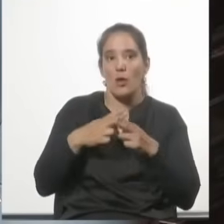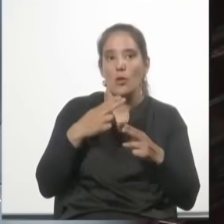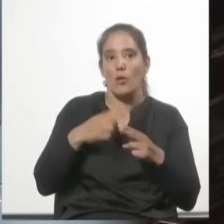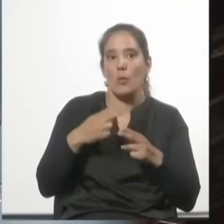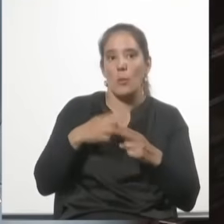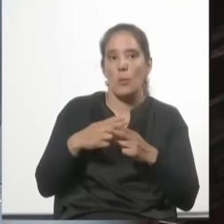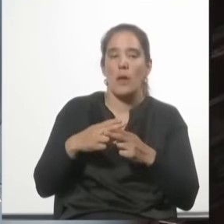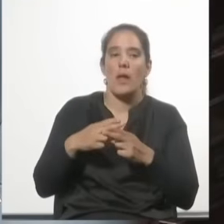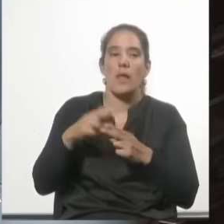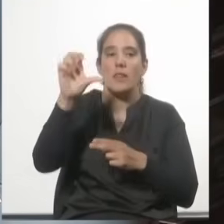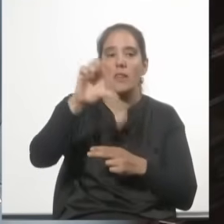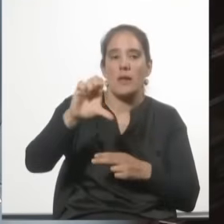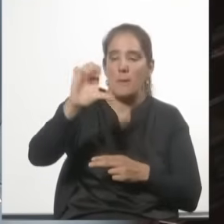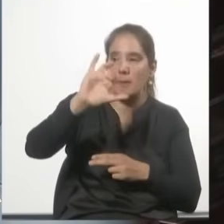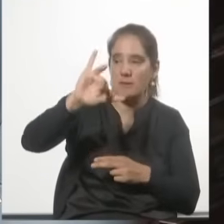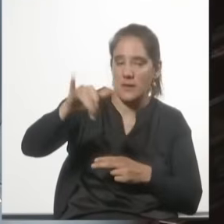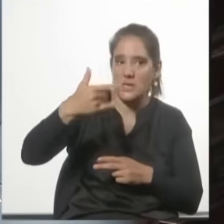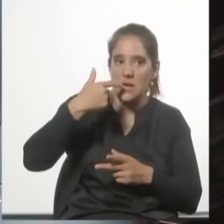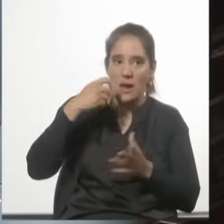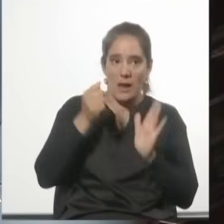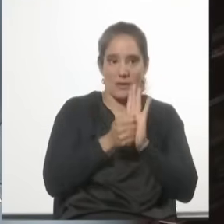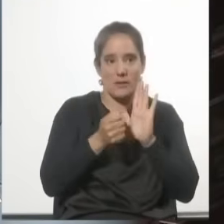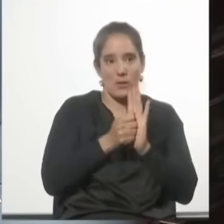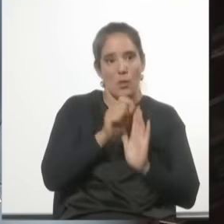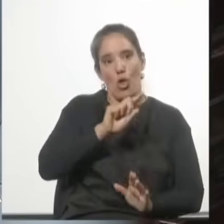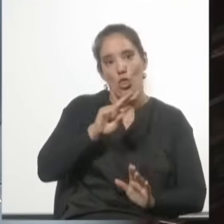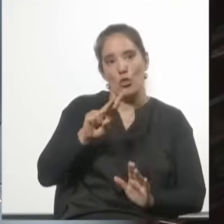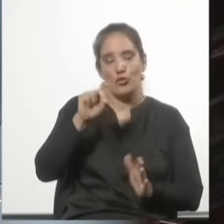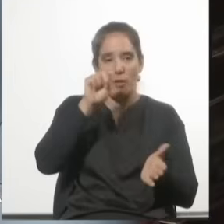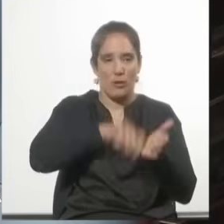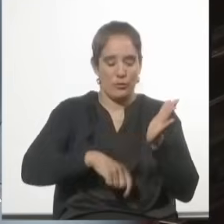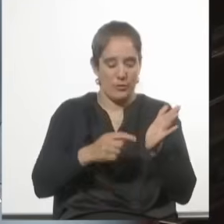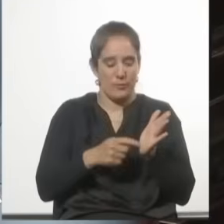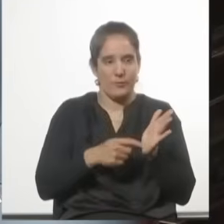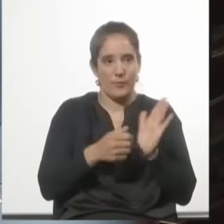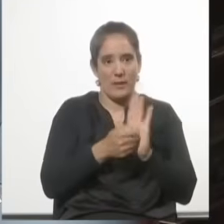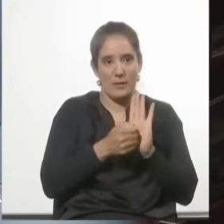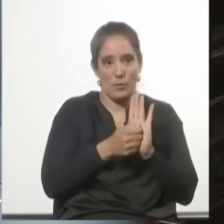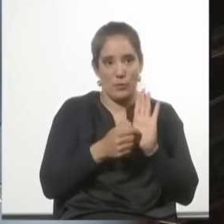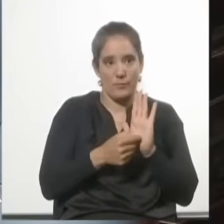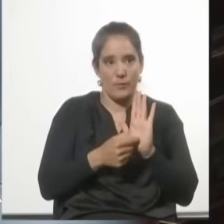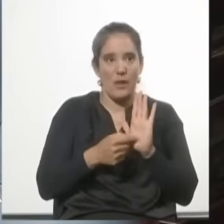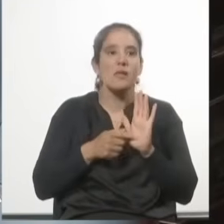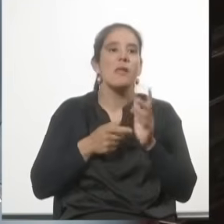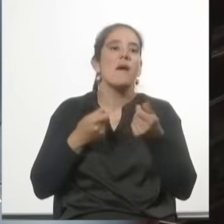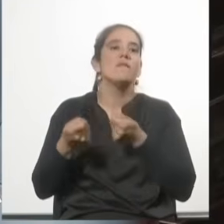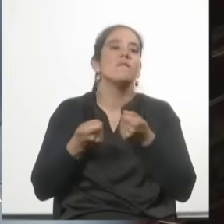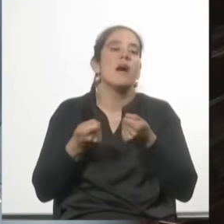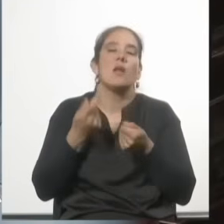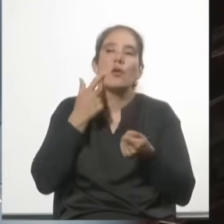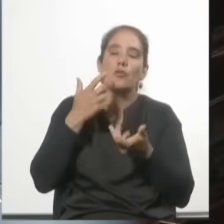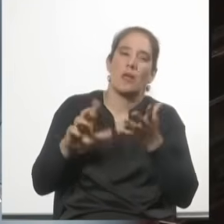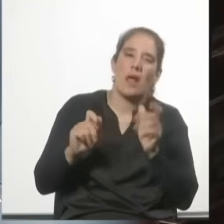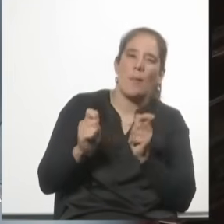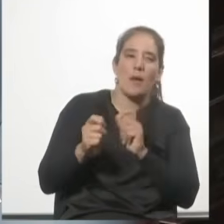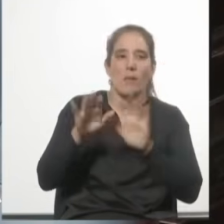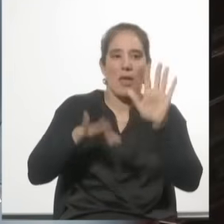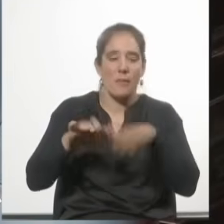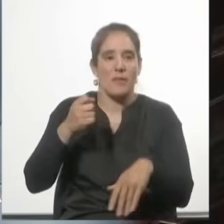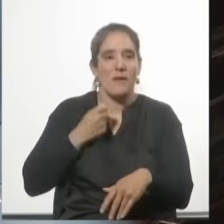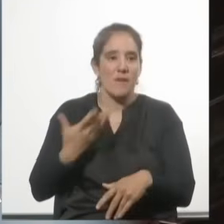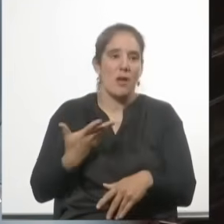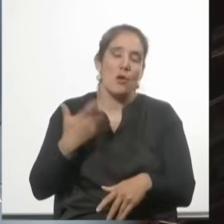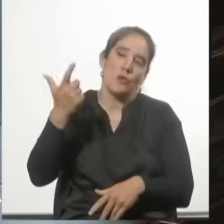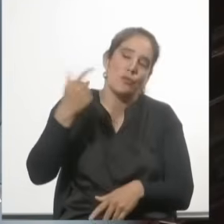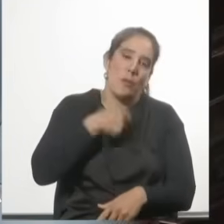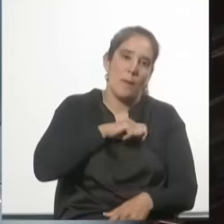del constructor, según lo estipulado en el artículo 12 del presente contrato. Esos valores se ajustan en función de la inflación subyacente de